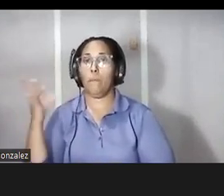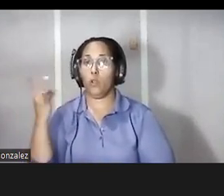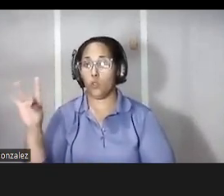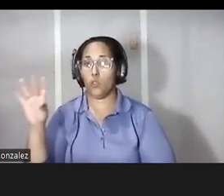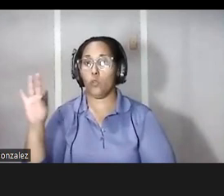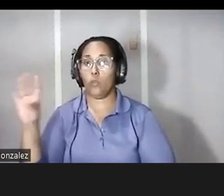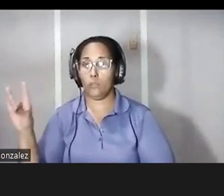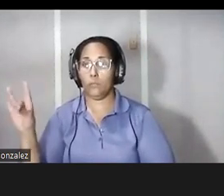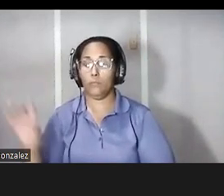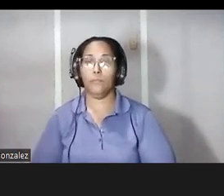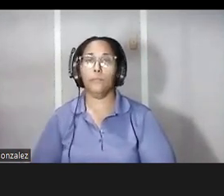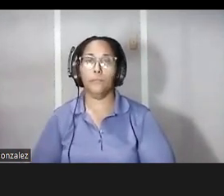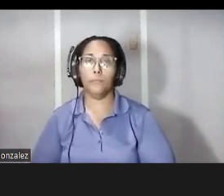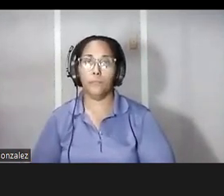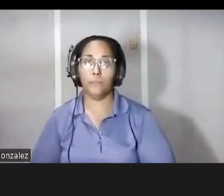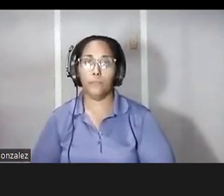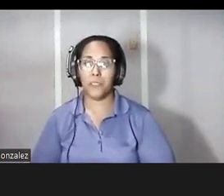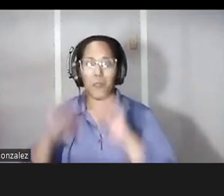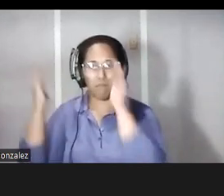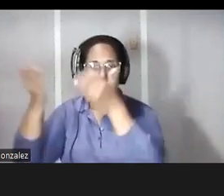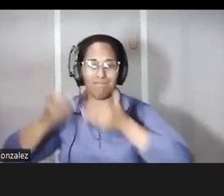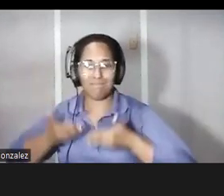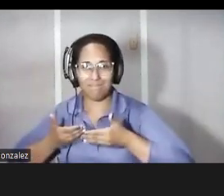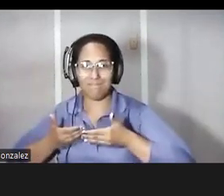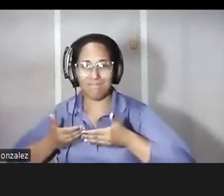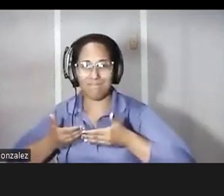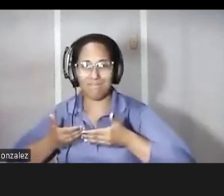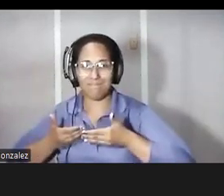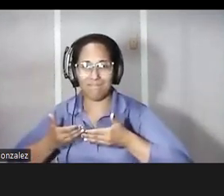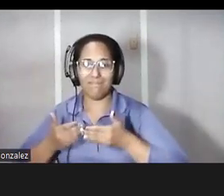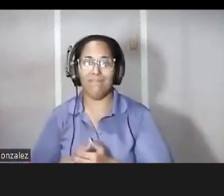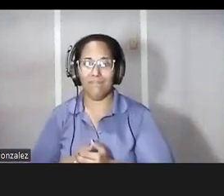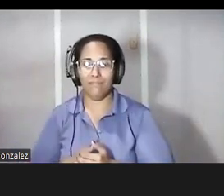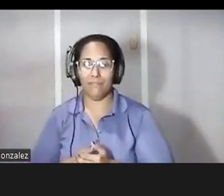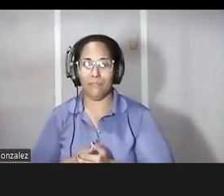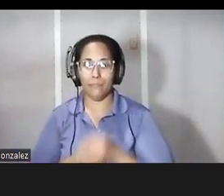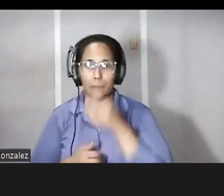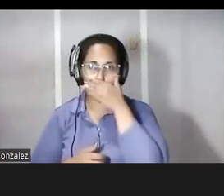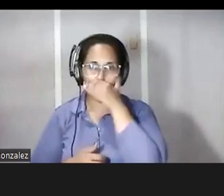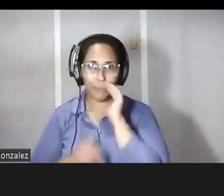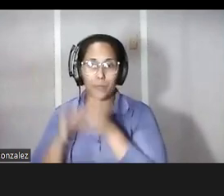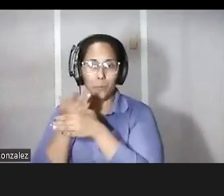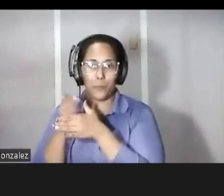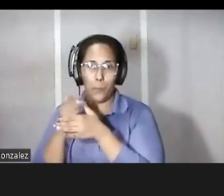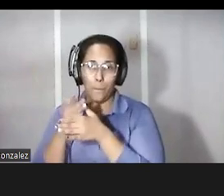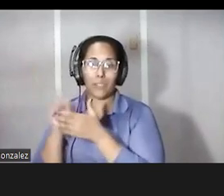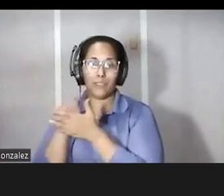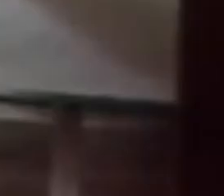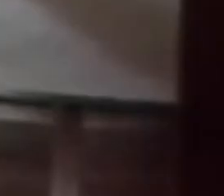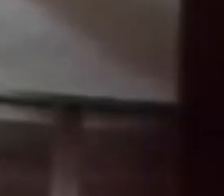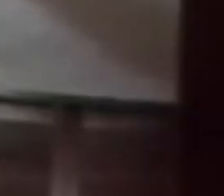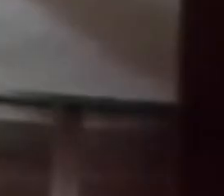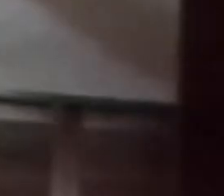1898. Así que le invitamos a que comparta con nosotros el próximo jueves y